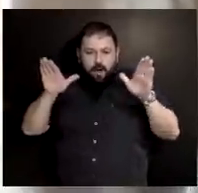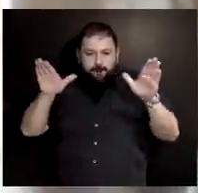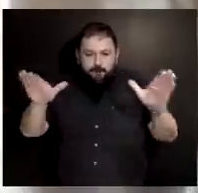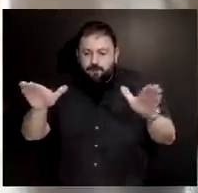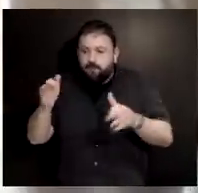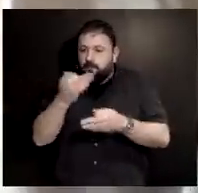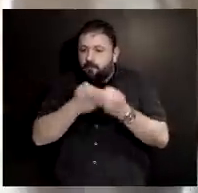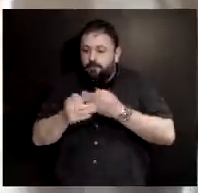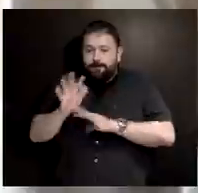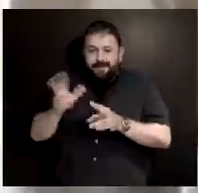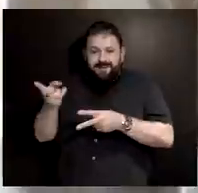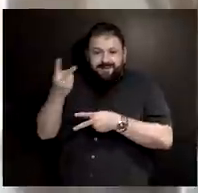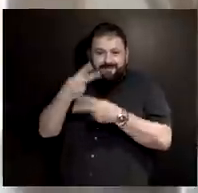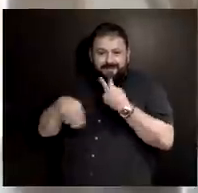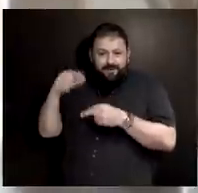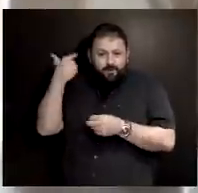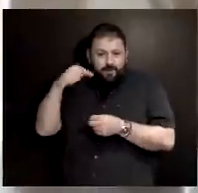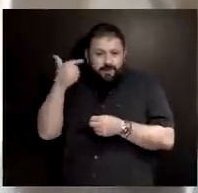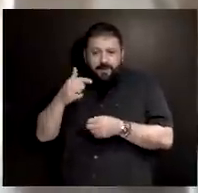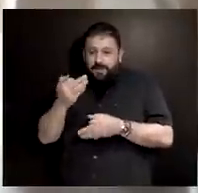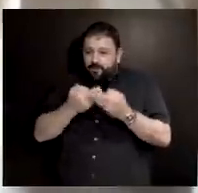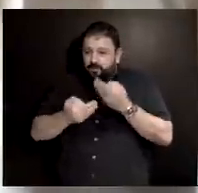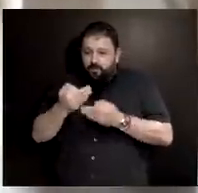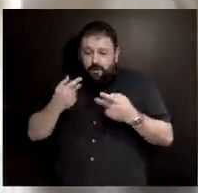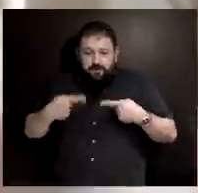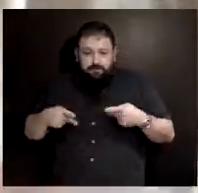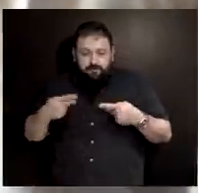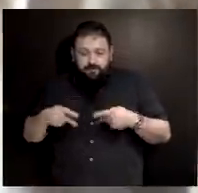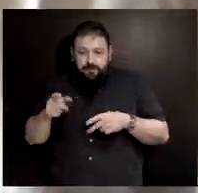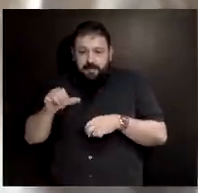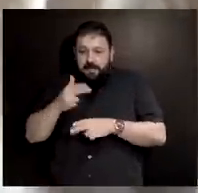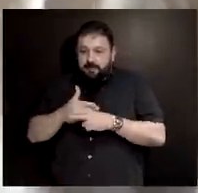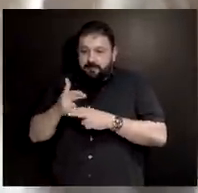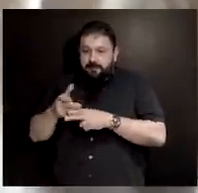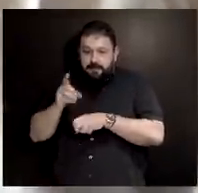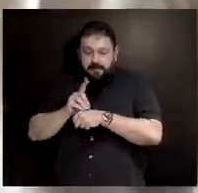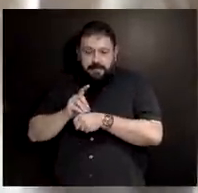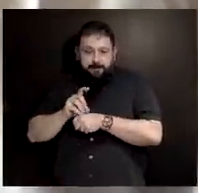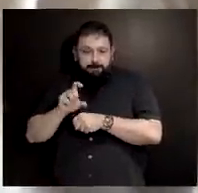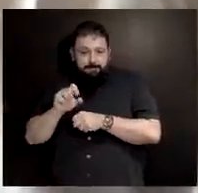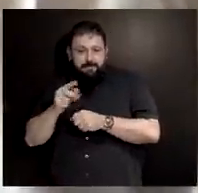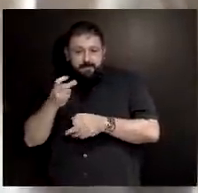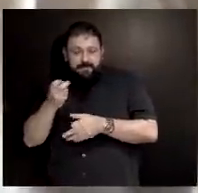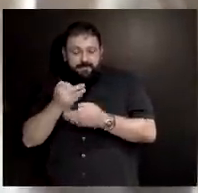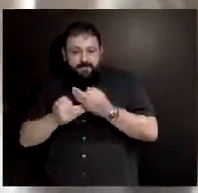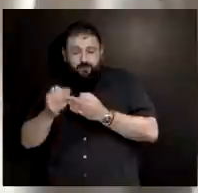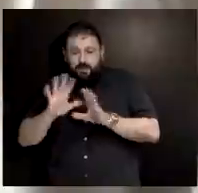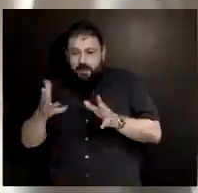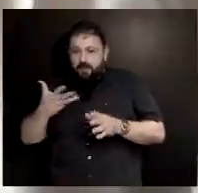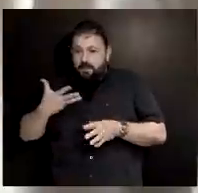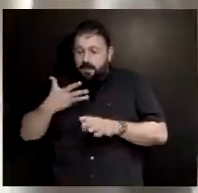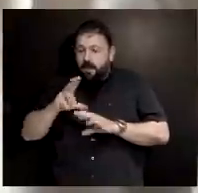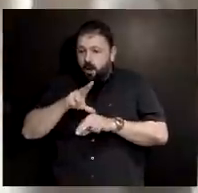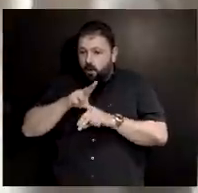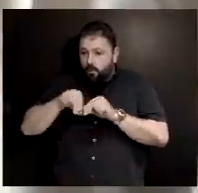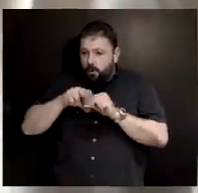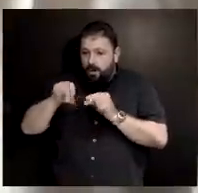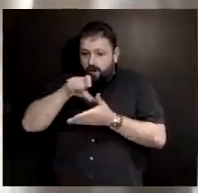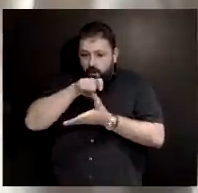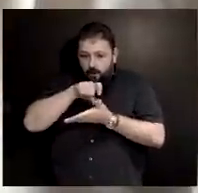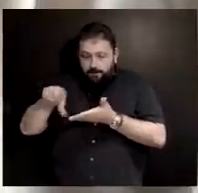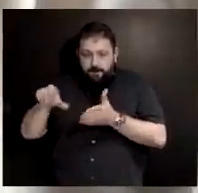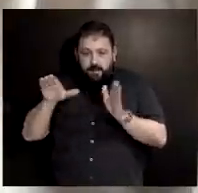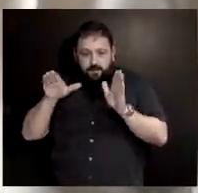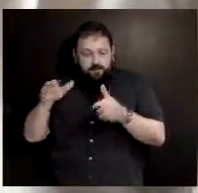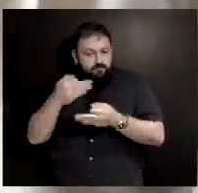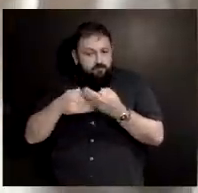Extravaganas Guadalajara. Toda la gente que hasta el día 22, o sea, hasta este momento, ya tenga su boleto comprado, pagado y todo